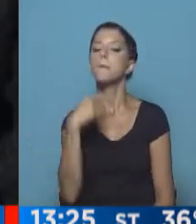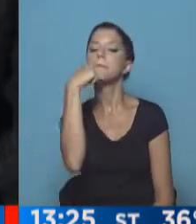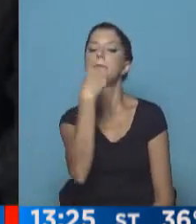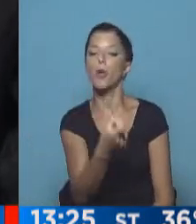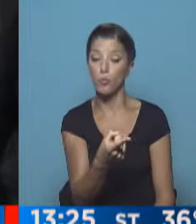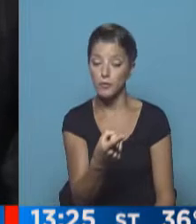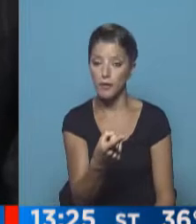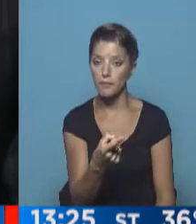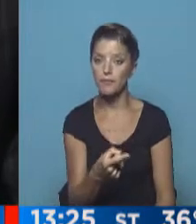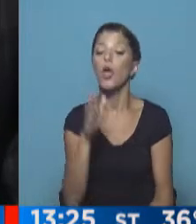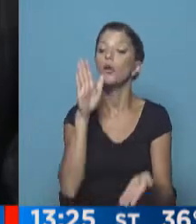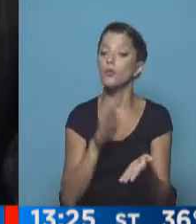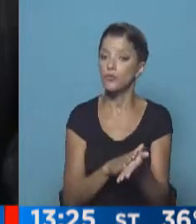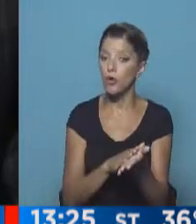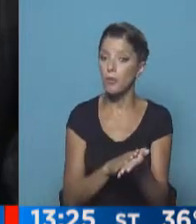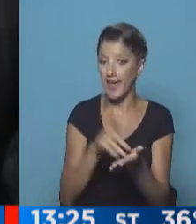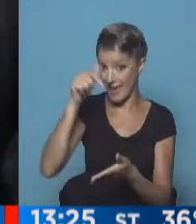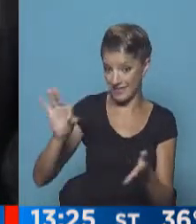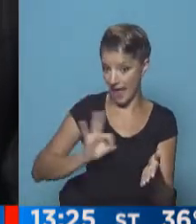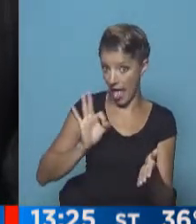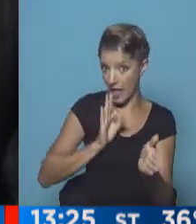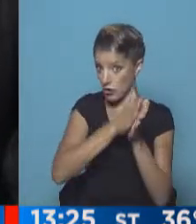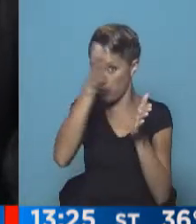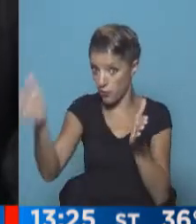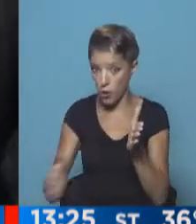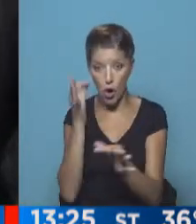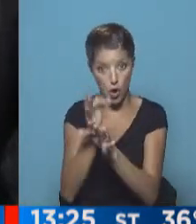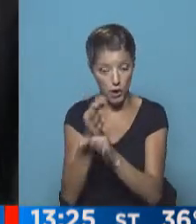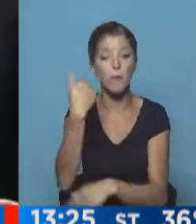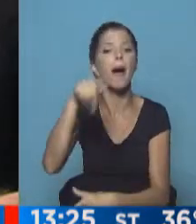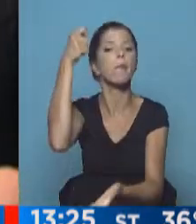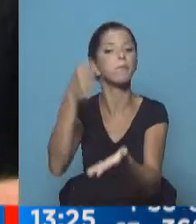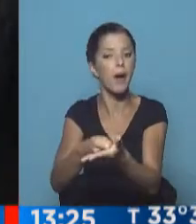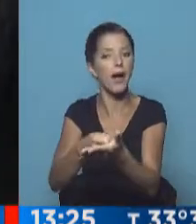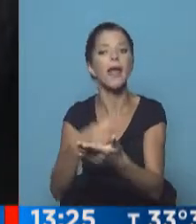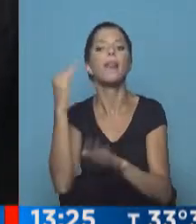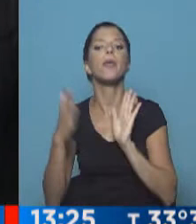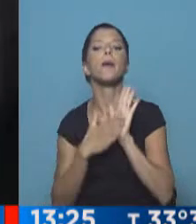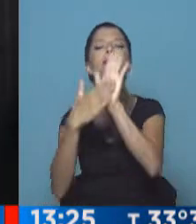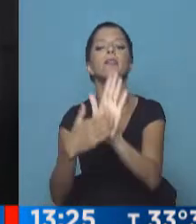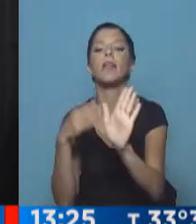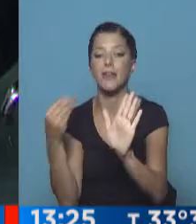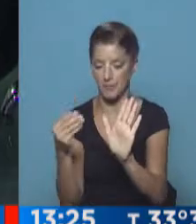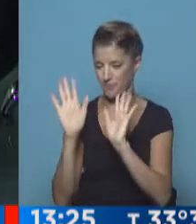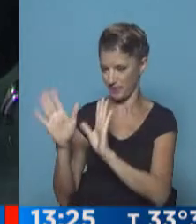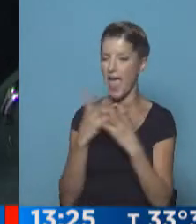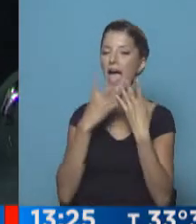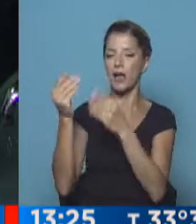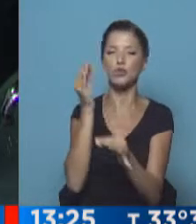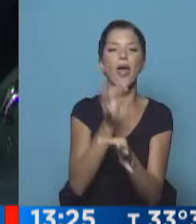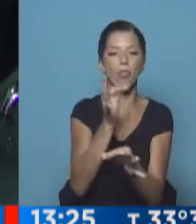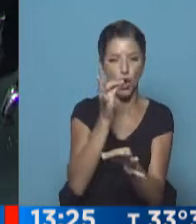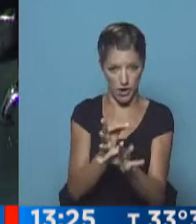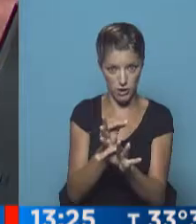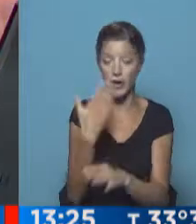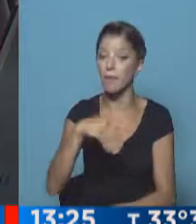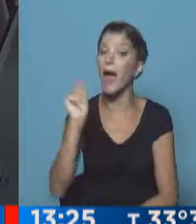por la escolaridad de este año como cuando se lo van a pagar y que debe presentar en la ayuda escolar anual que será el que irá todos